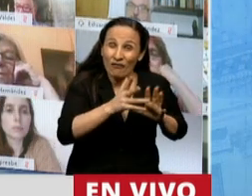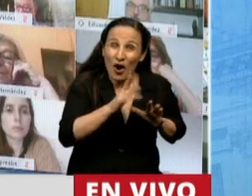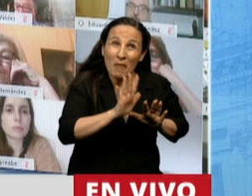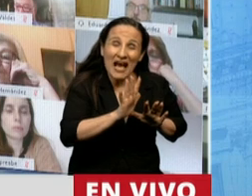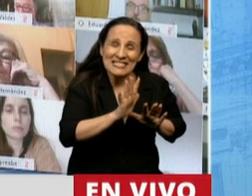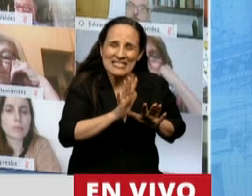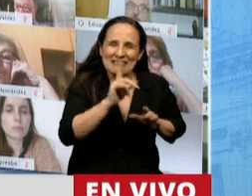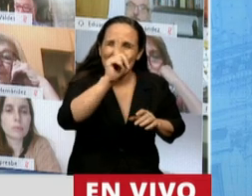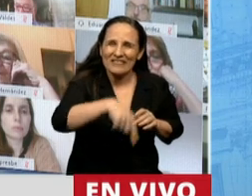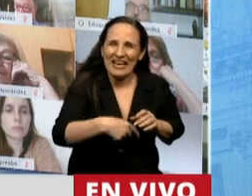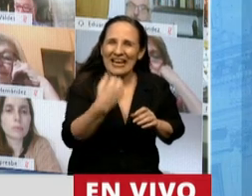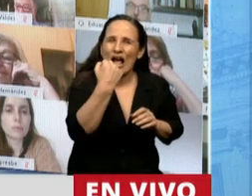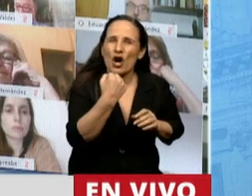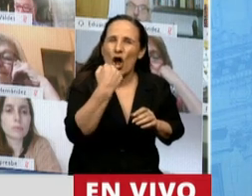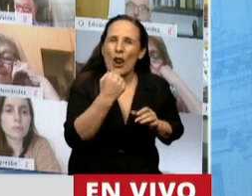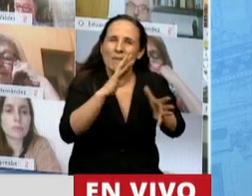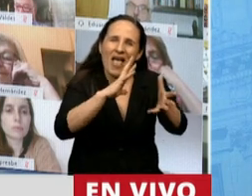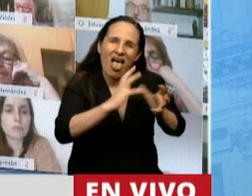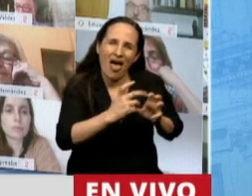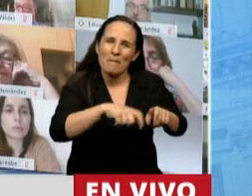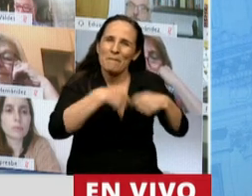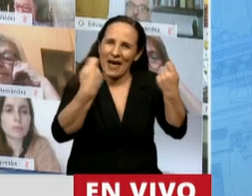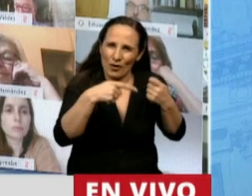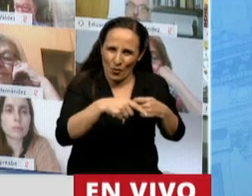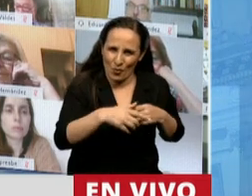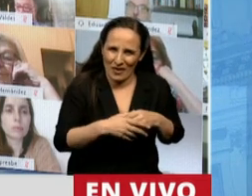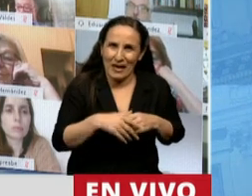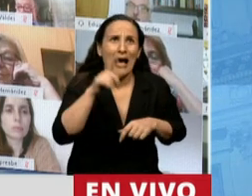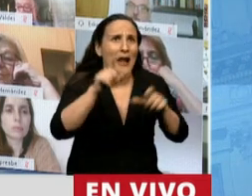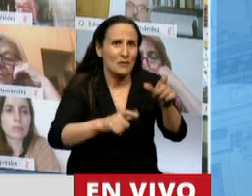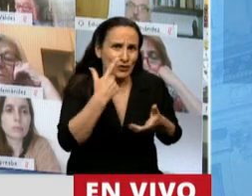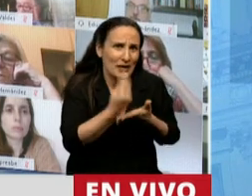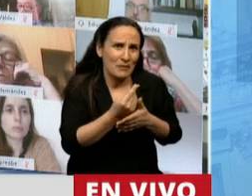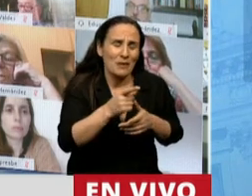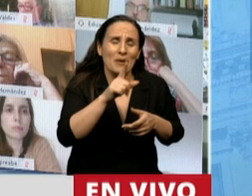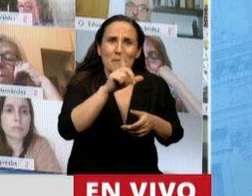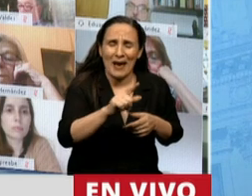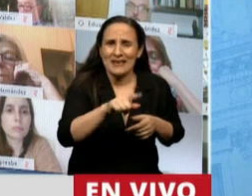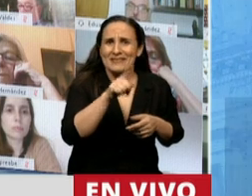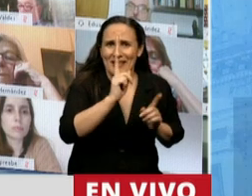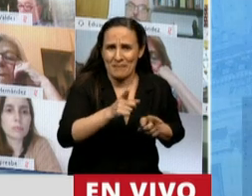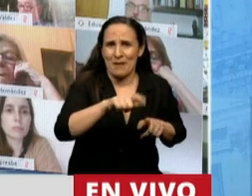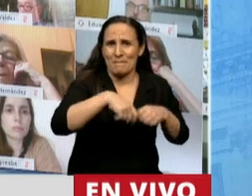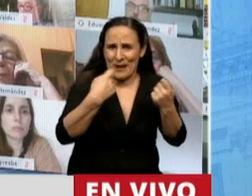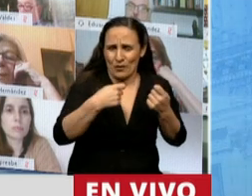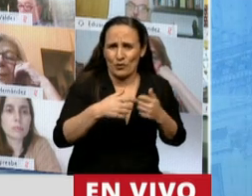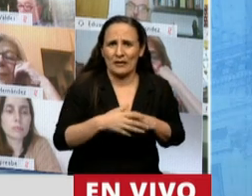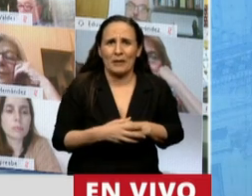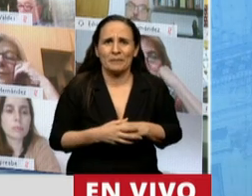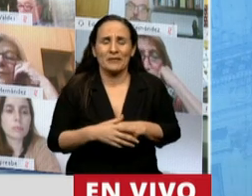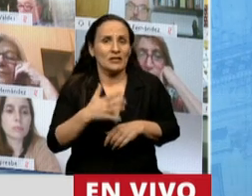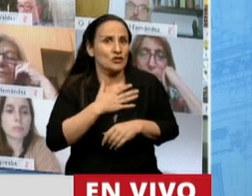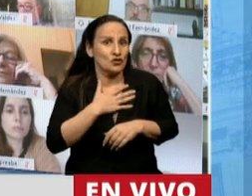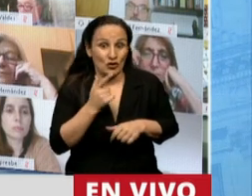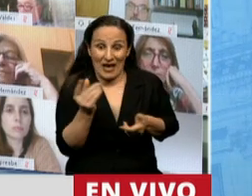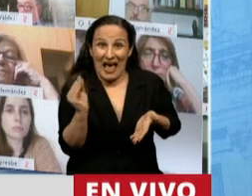economías de los países y a quienes vivimos en esos países Así que yo me voy a mantener en ese